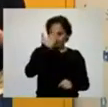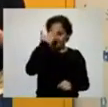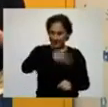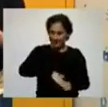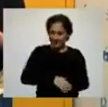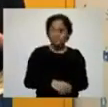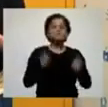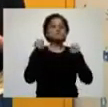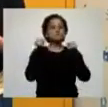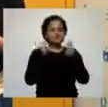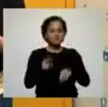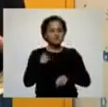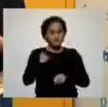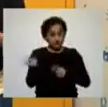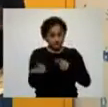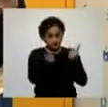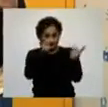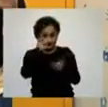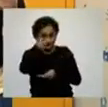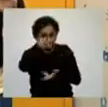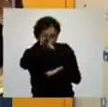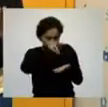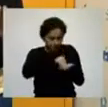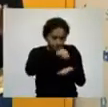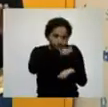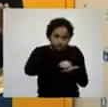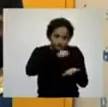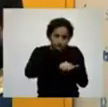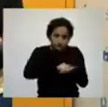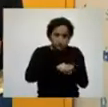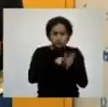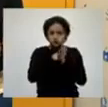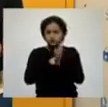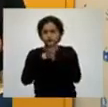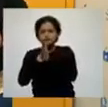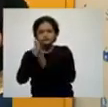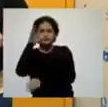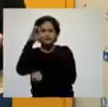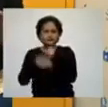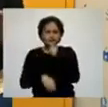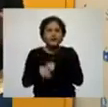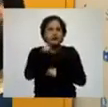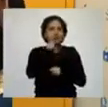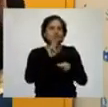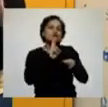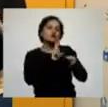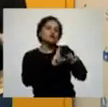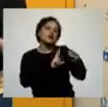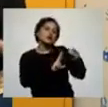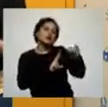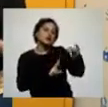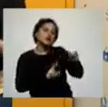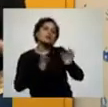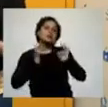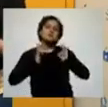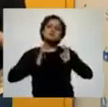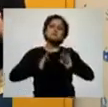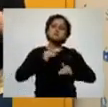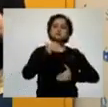llegado el momento de anotar las preguntas para que terminando el programa las respondas a tu tiempo y a tu